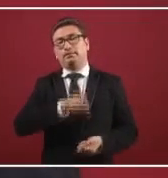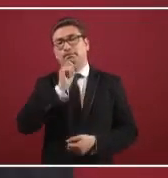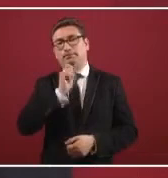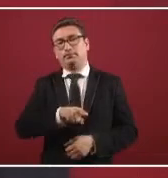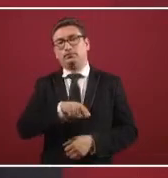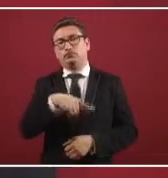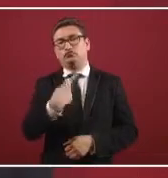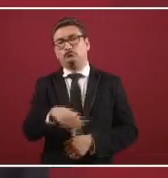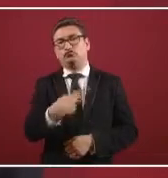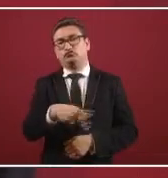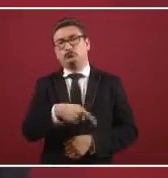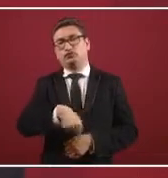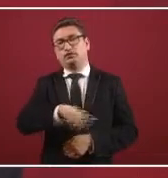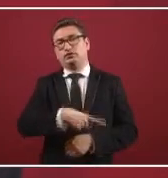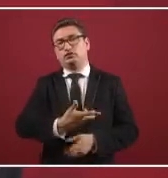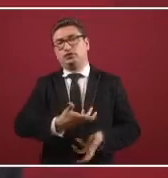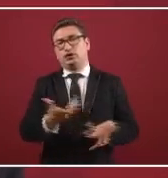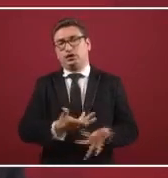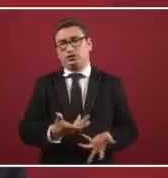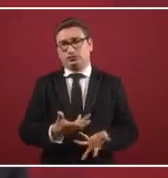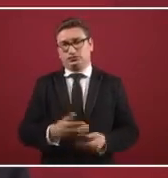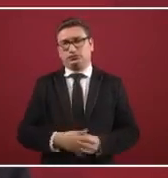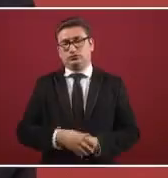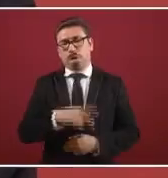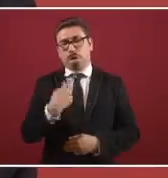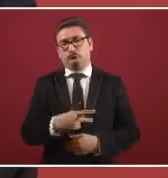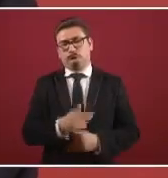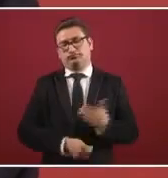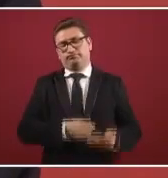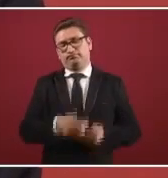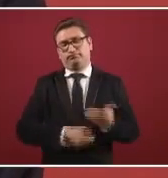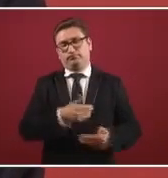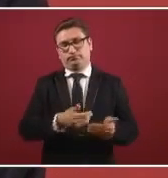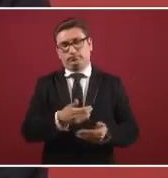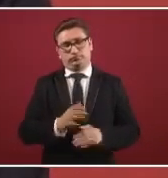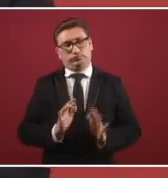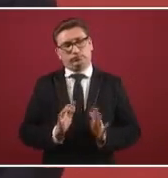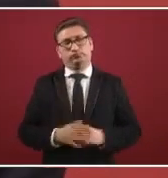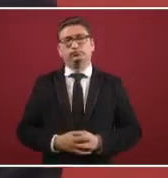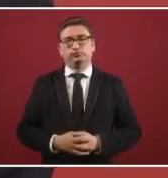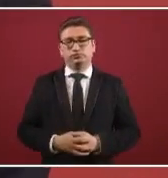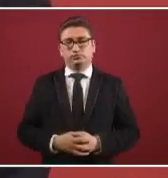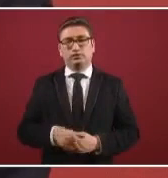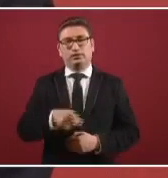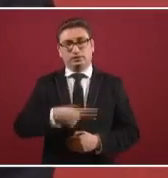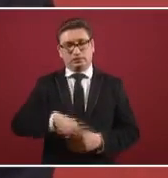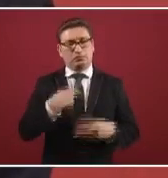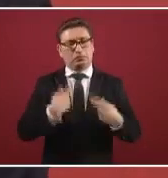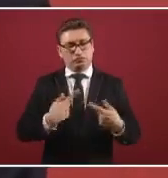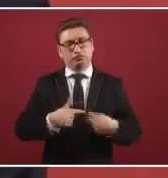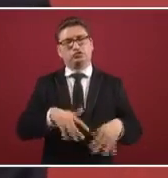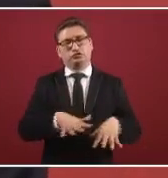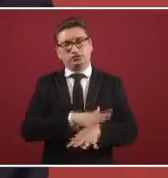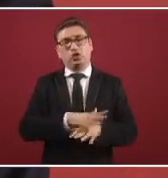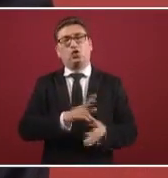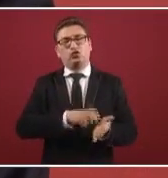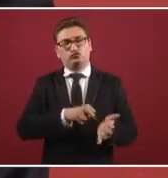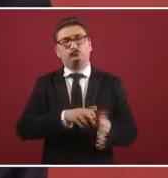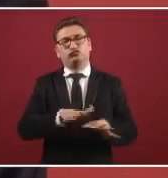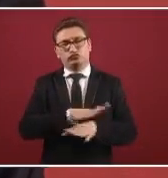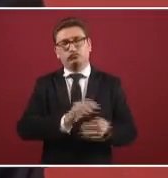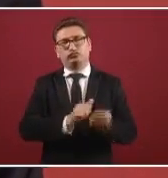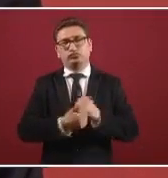que emprender este proceso de renovación. Yo